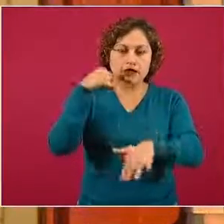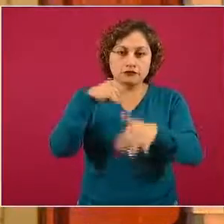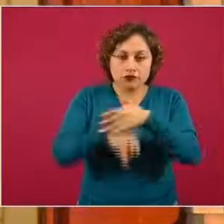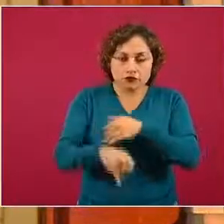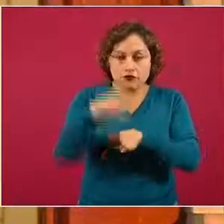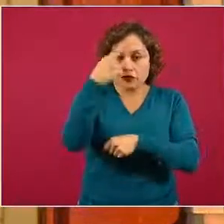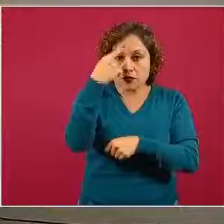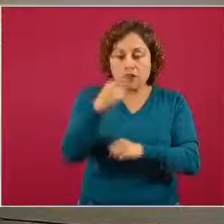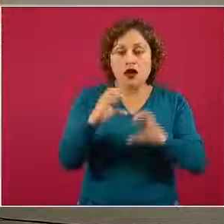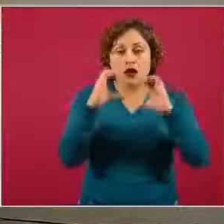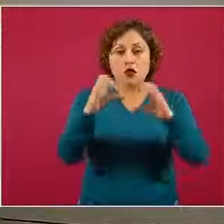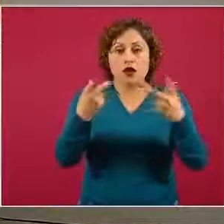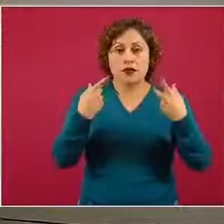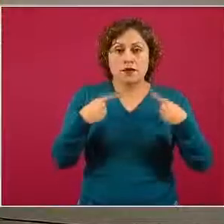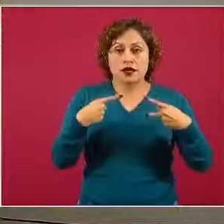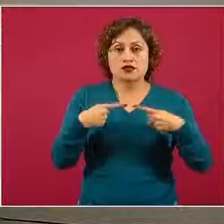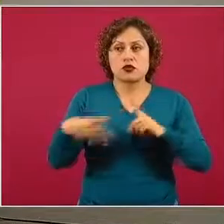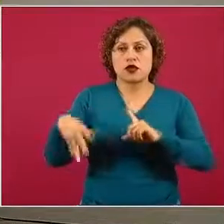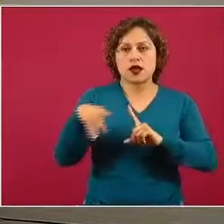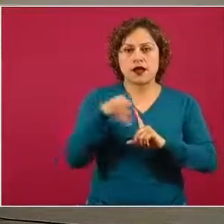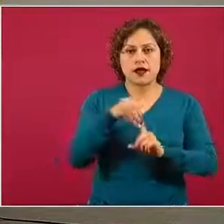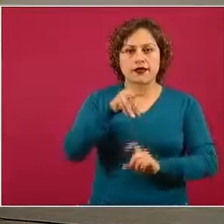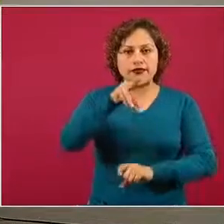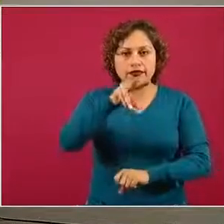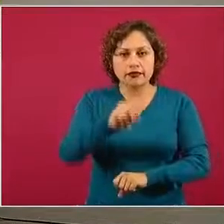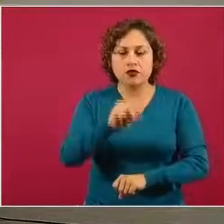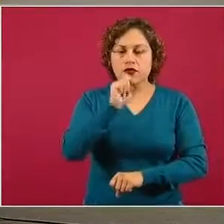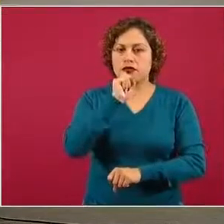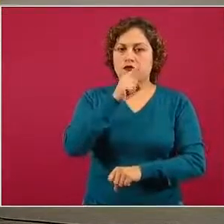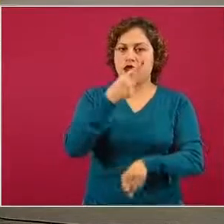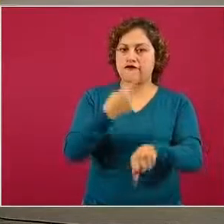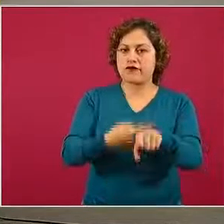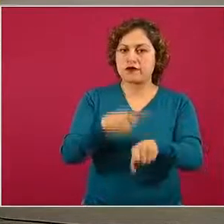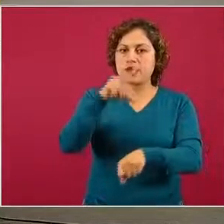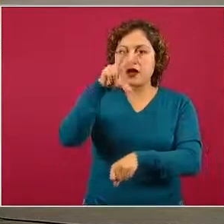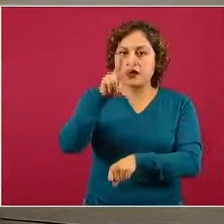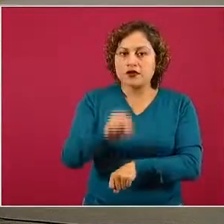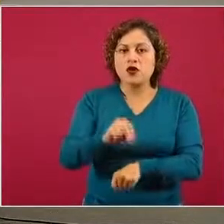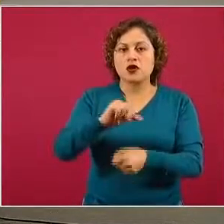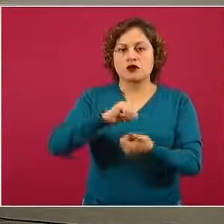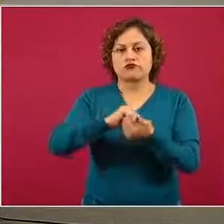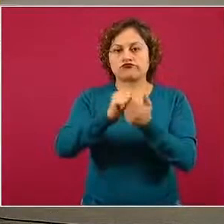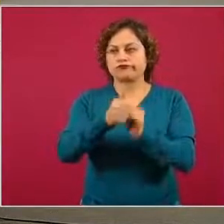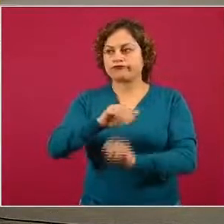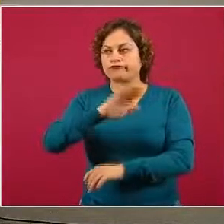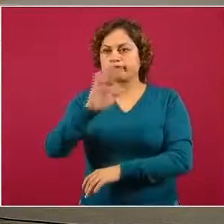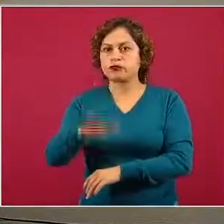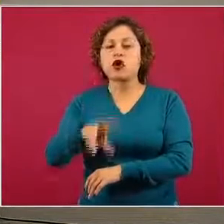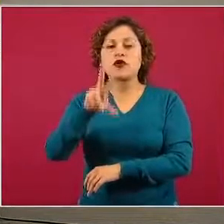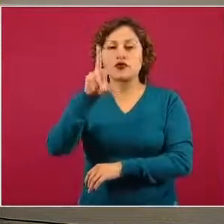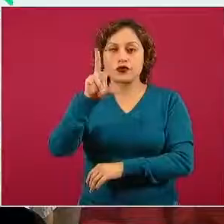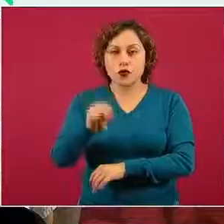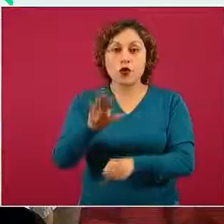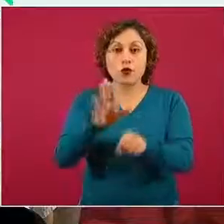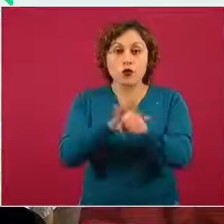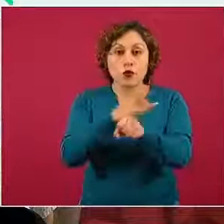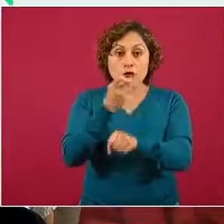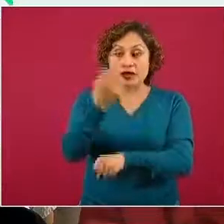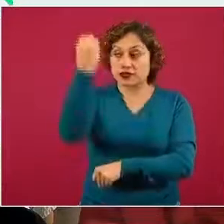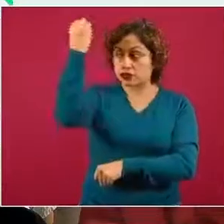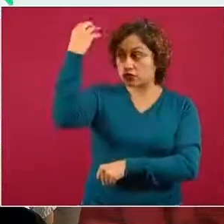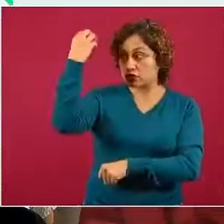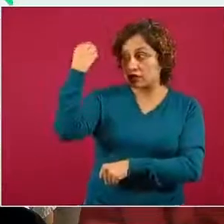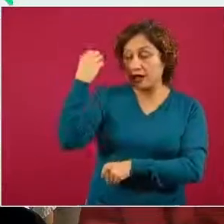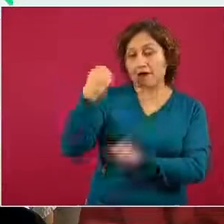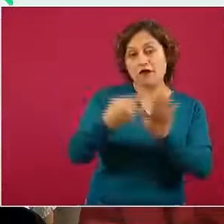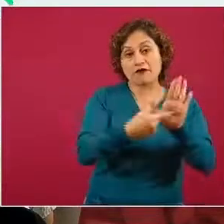no fallezcan a consecuencia de la enfermedad. Ese es el objetivo y por eso es el llamado que se hace día con día a la población